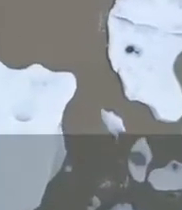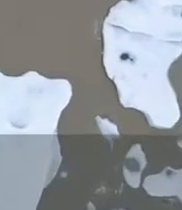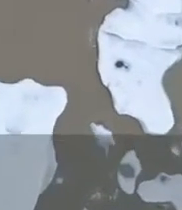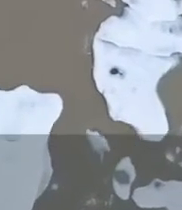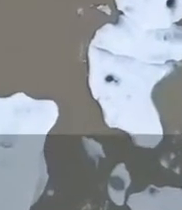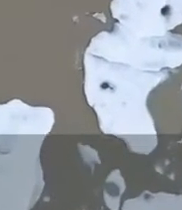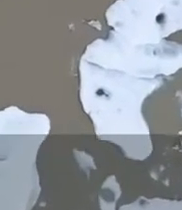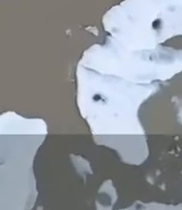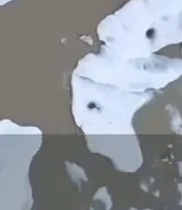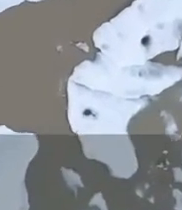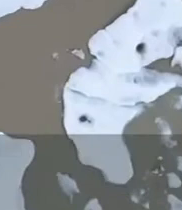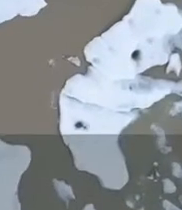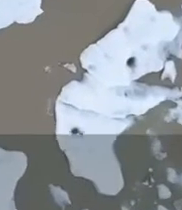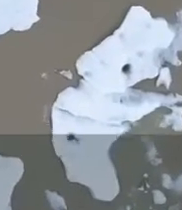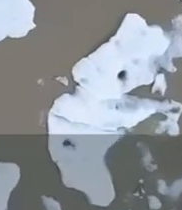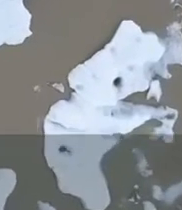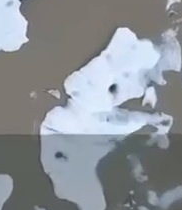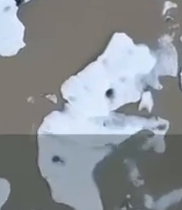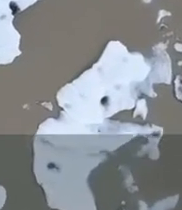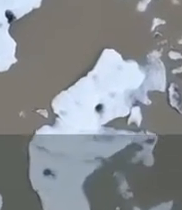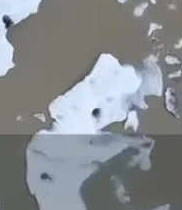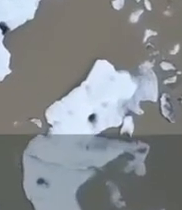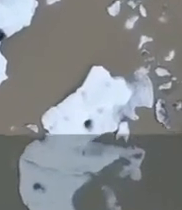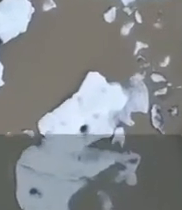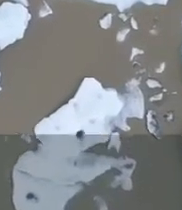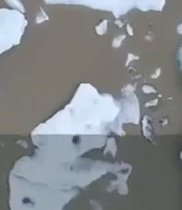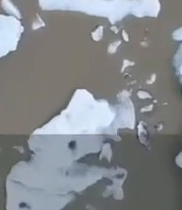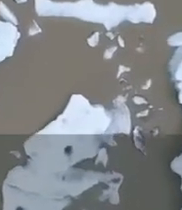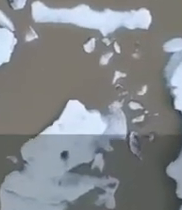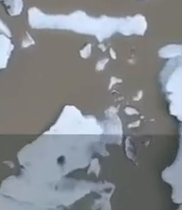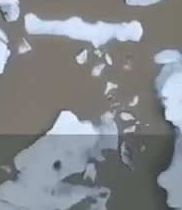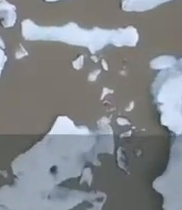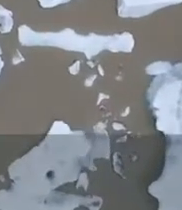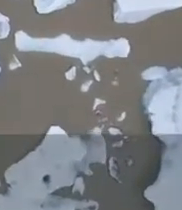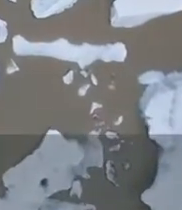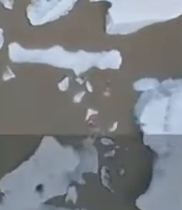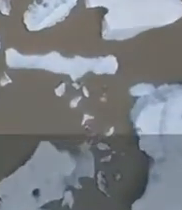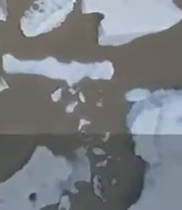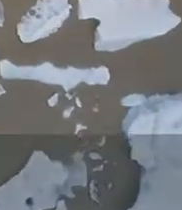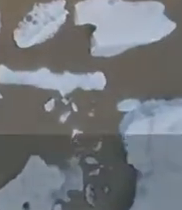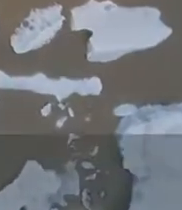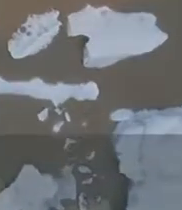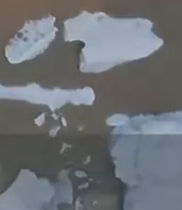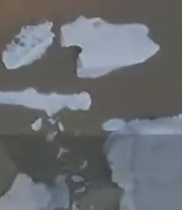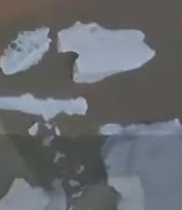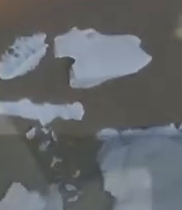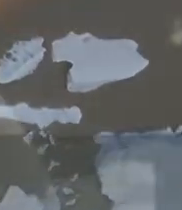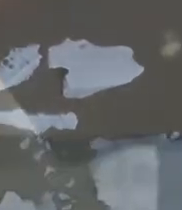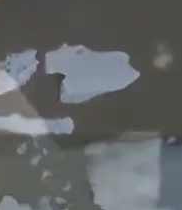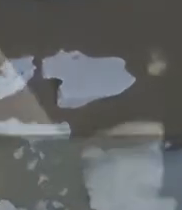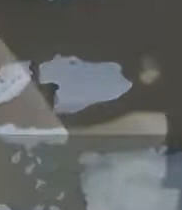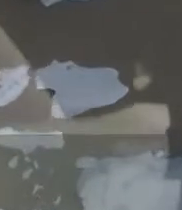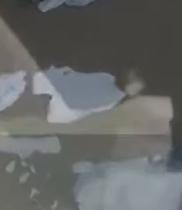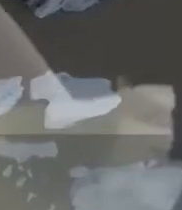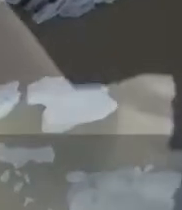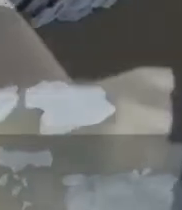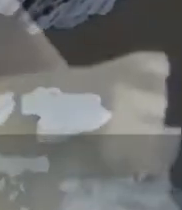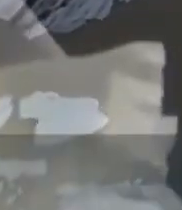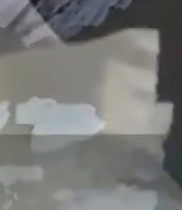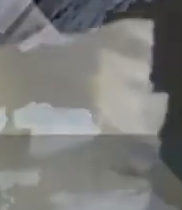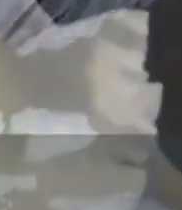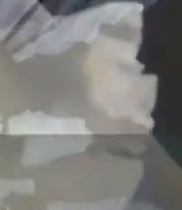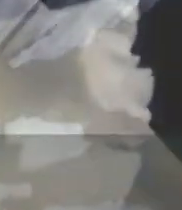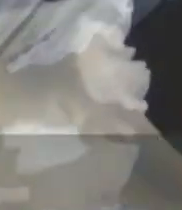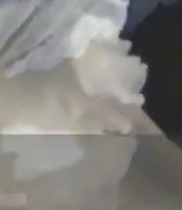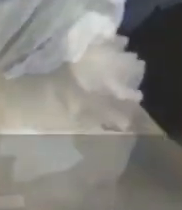como del hemisferio sur. Y esto tiene implicaciones para plantas, algas, aves marinas, invertebrados y